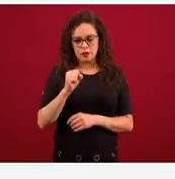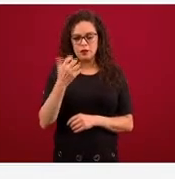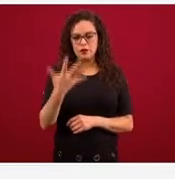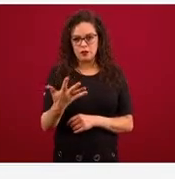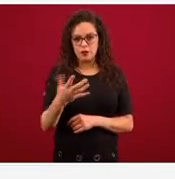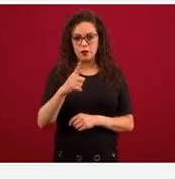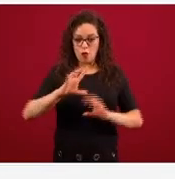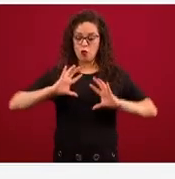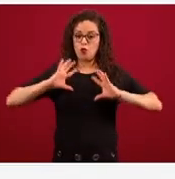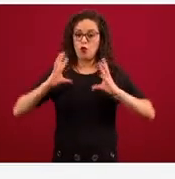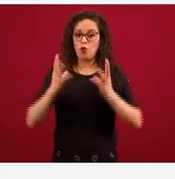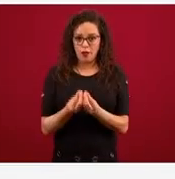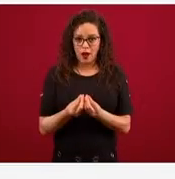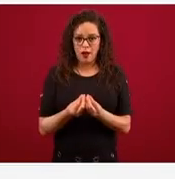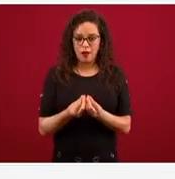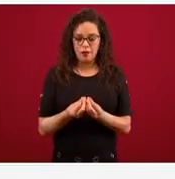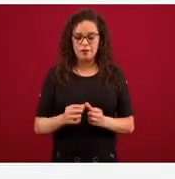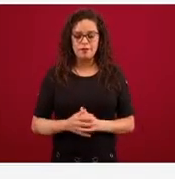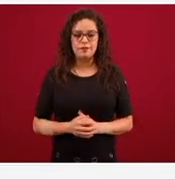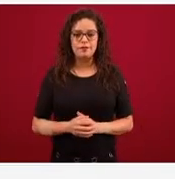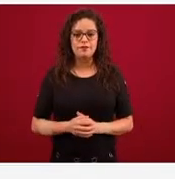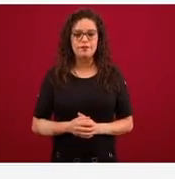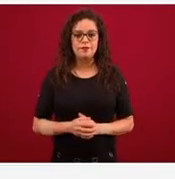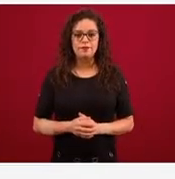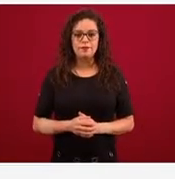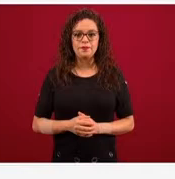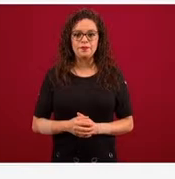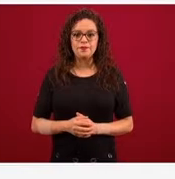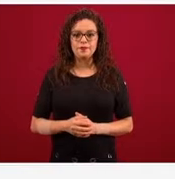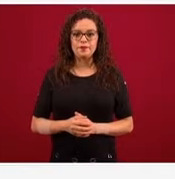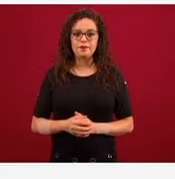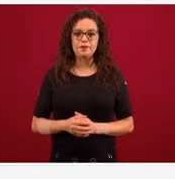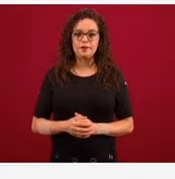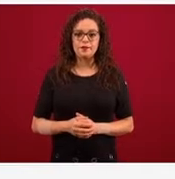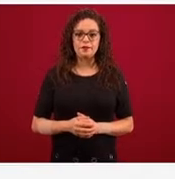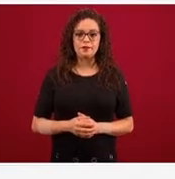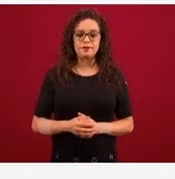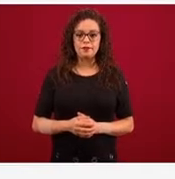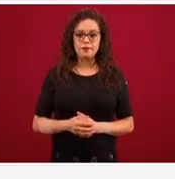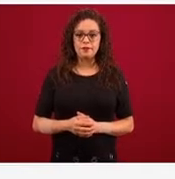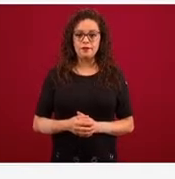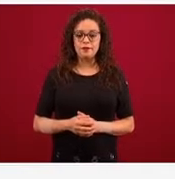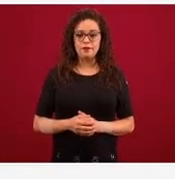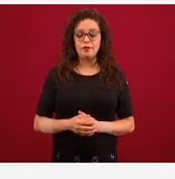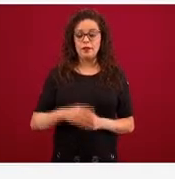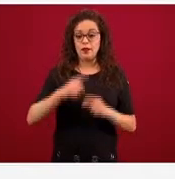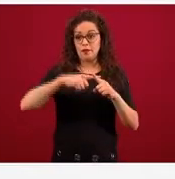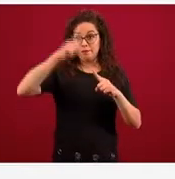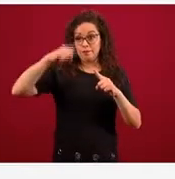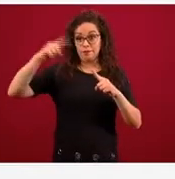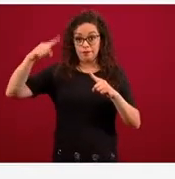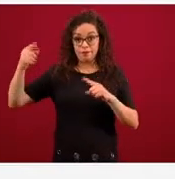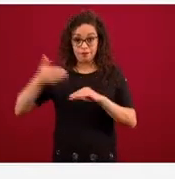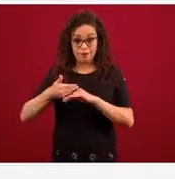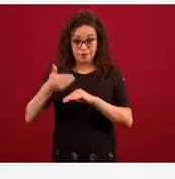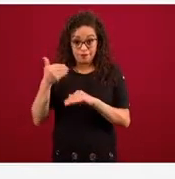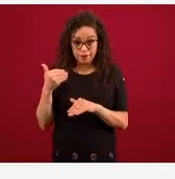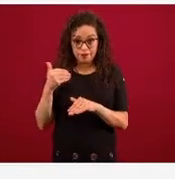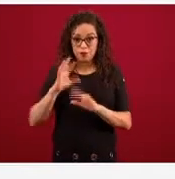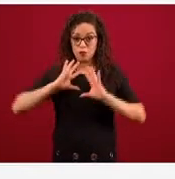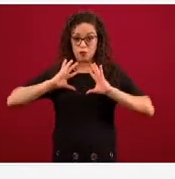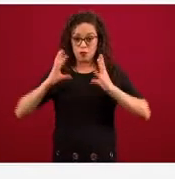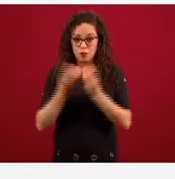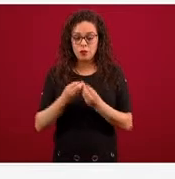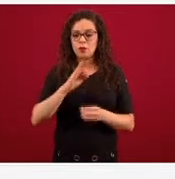2,900 ese gran total. total. Y entonces And if we podemos take a ver, look a más allá little del bit acumulado, beyond en un gráfico the previo, estamos viendo cumulative cuál era la number,